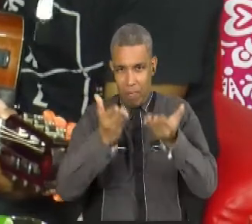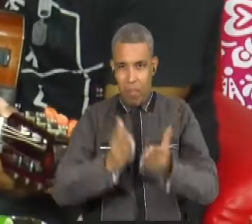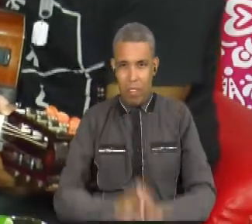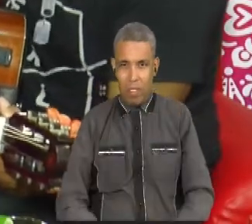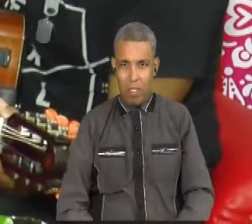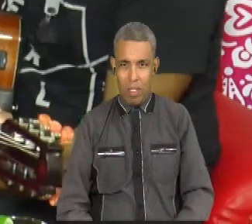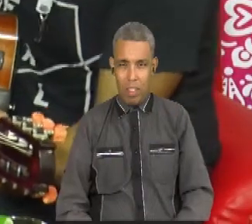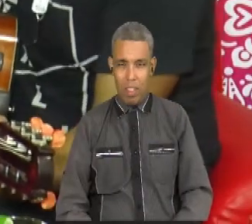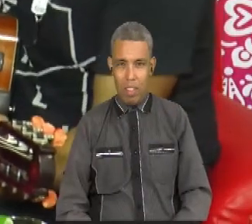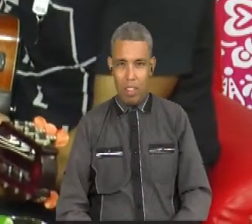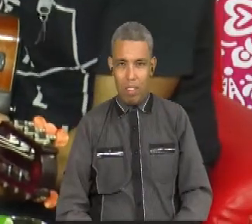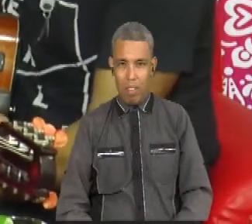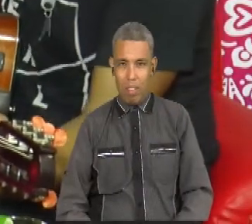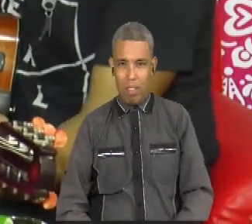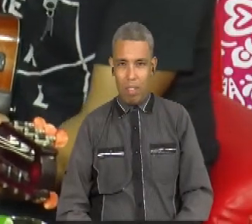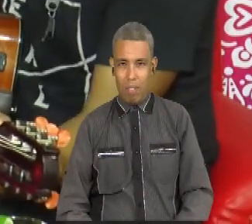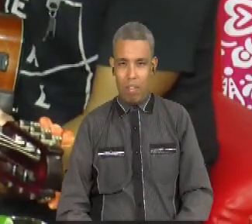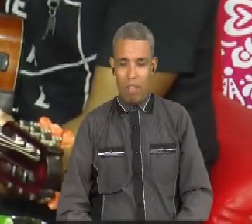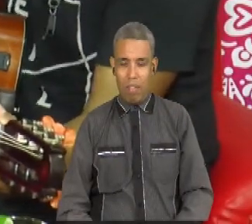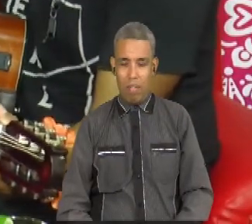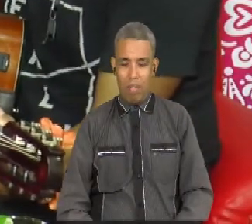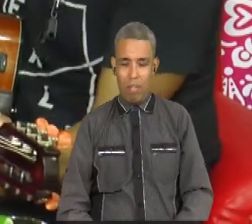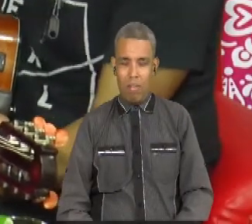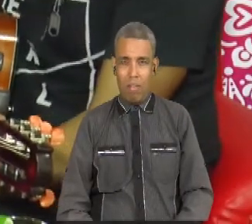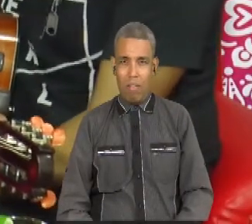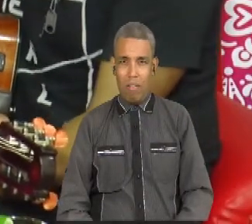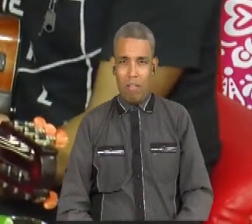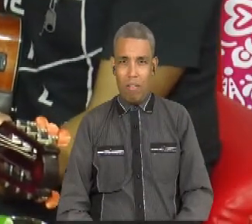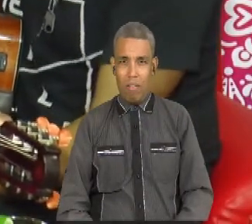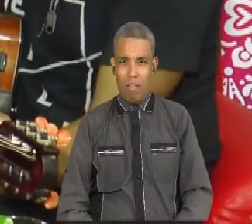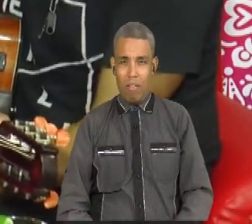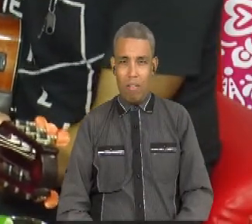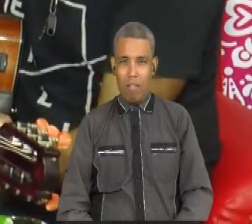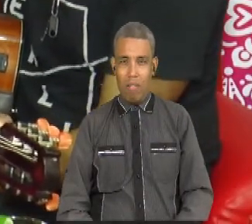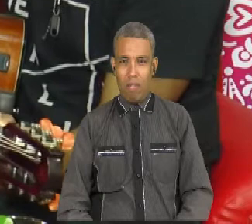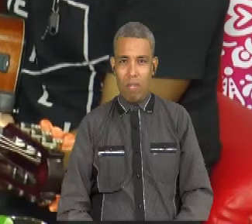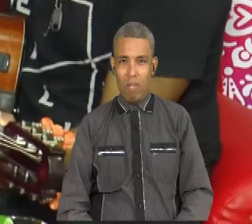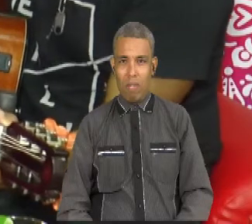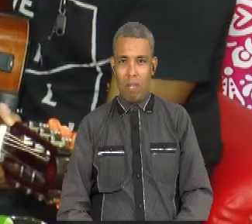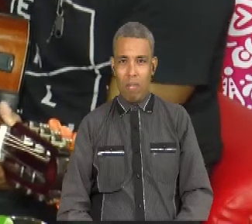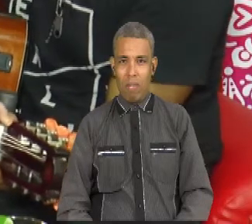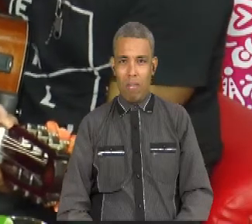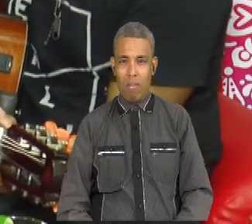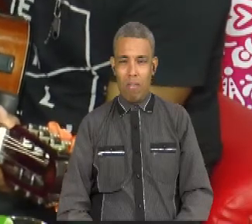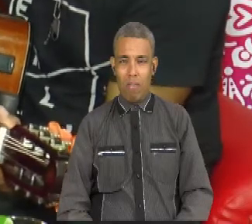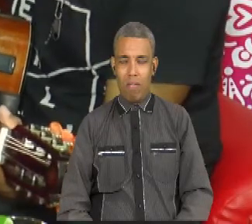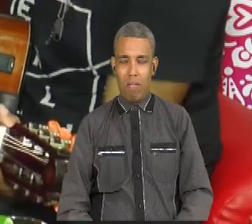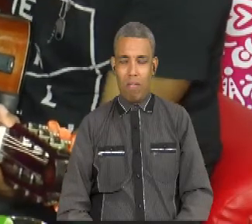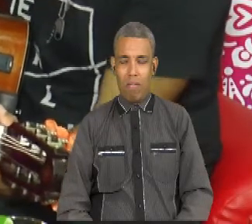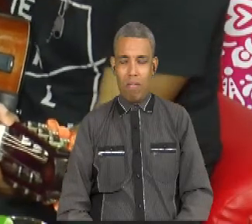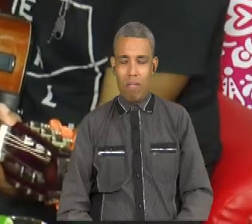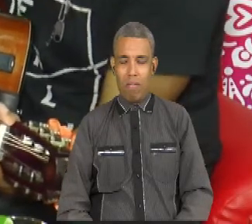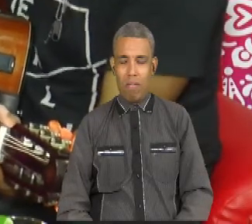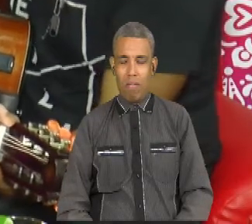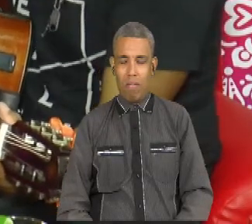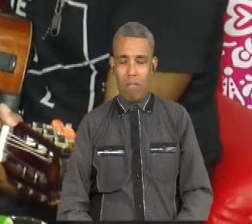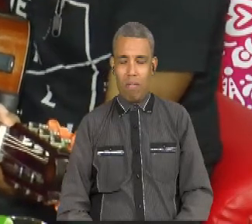Lejos de Ti. Ok. Querer es escuchar la canción que